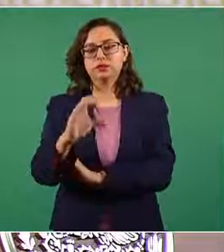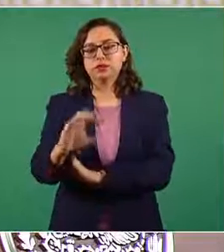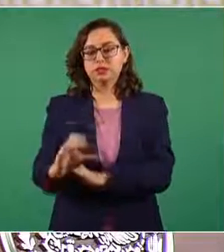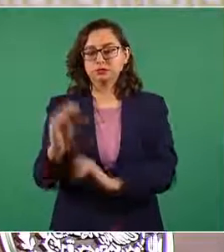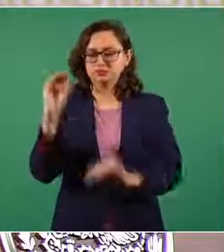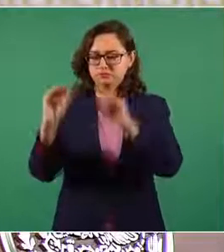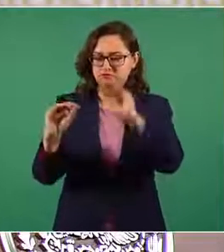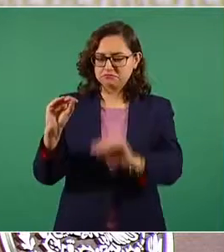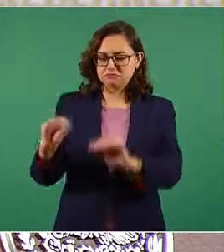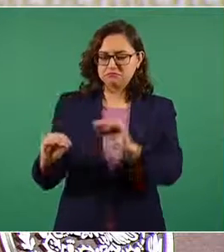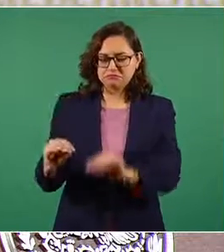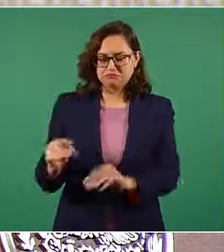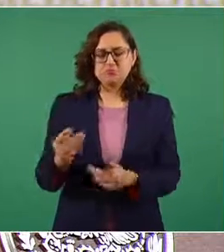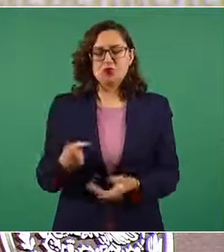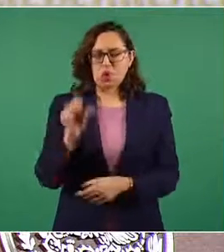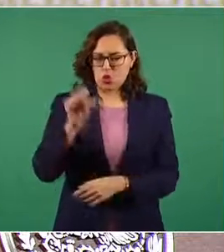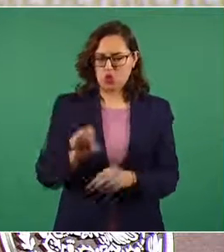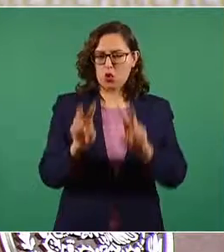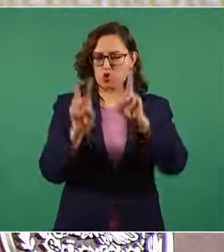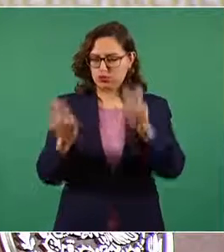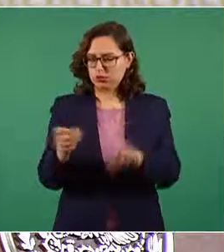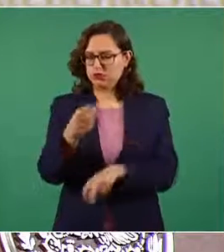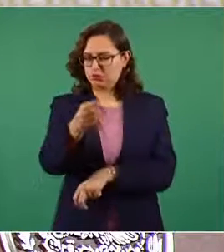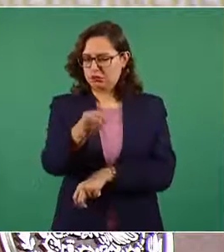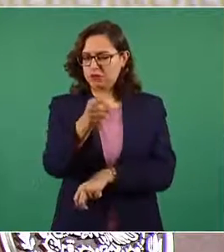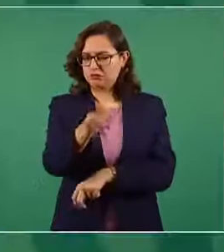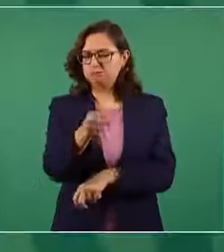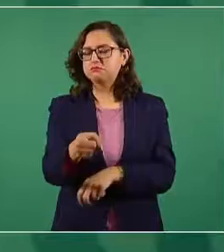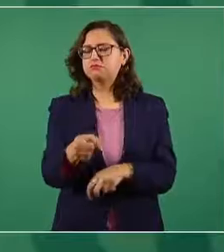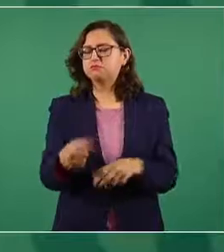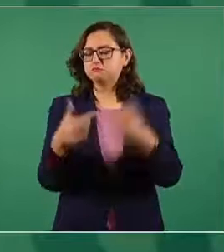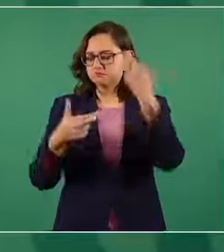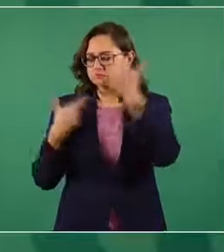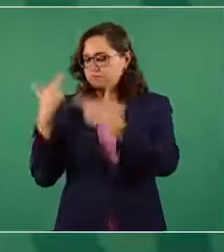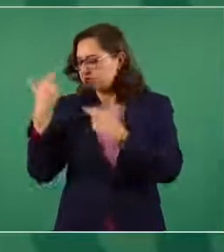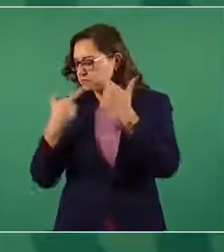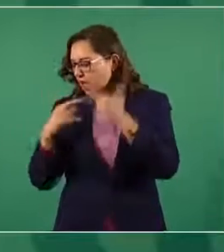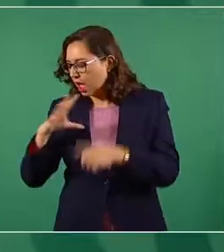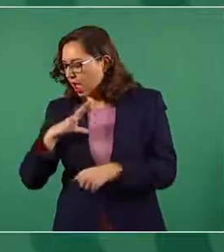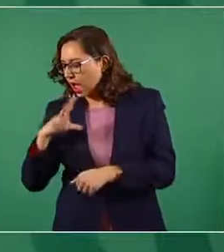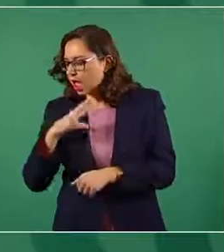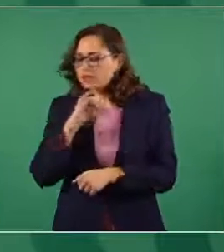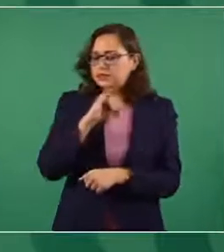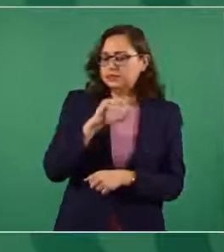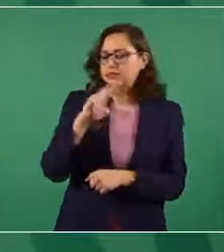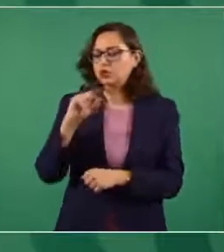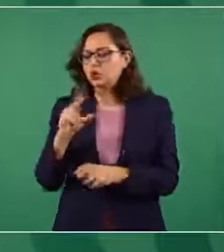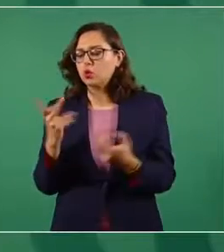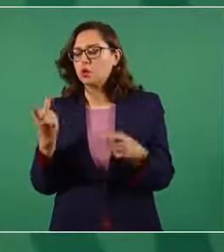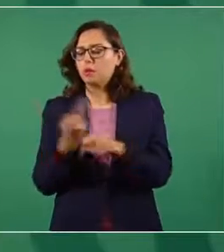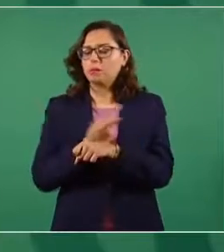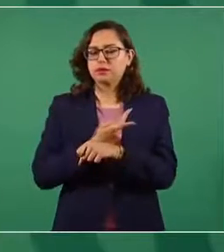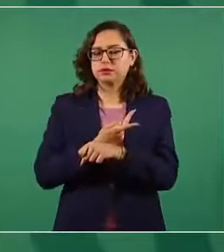Y entonces vamos a que se tome en cuenta esto que estás planteando de